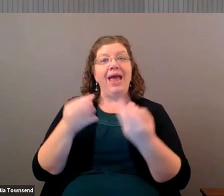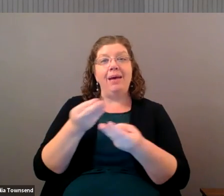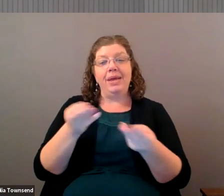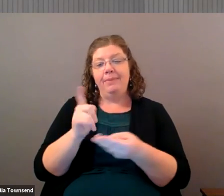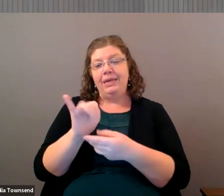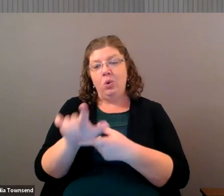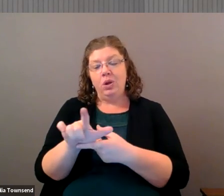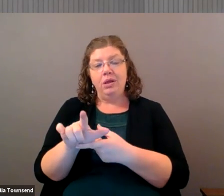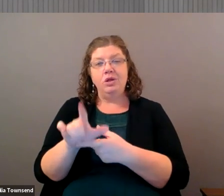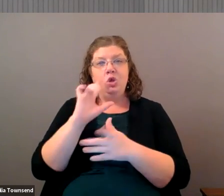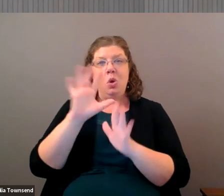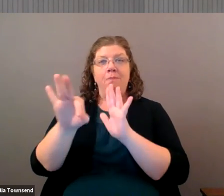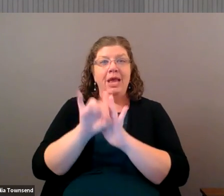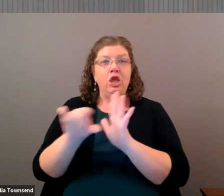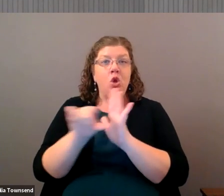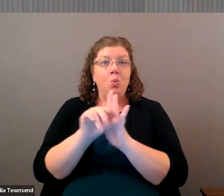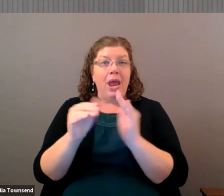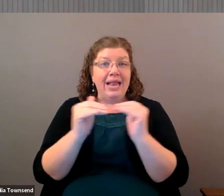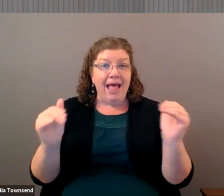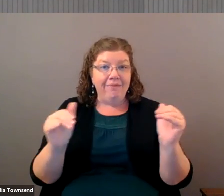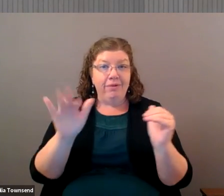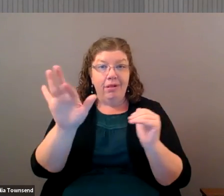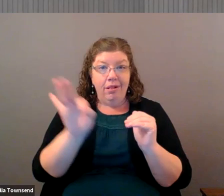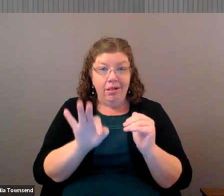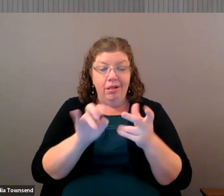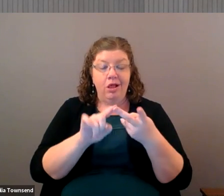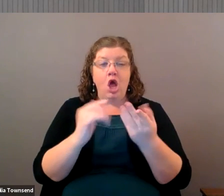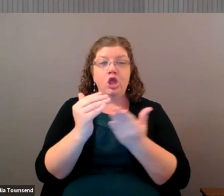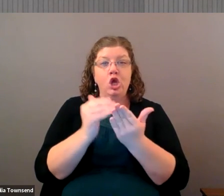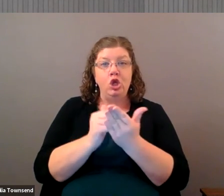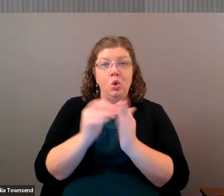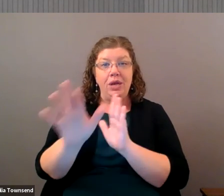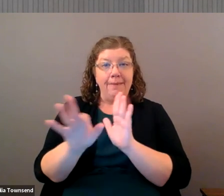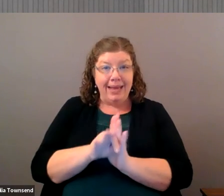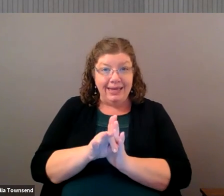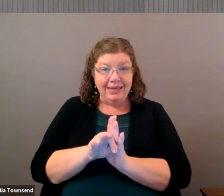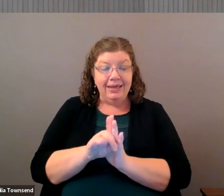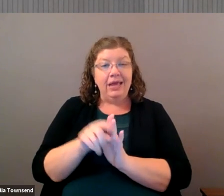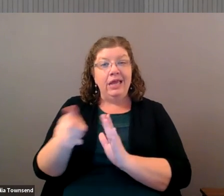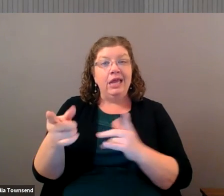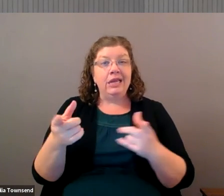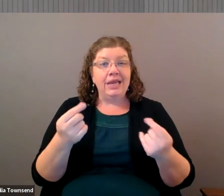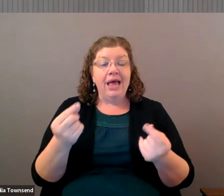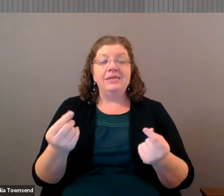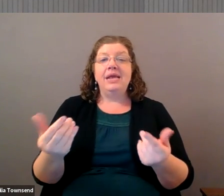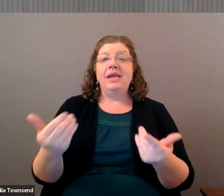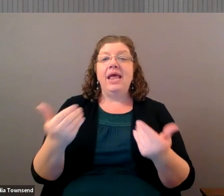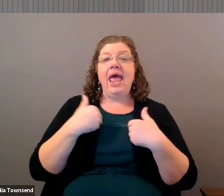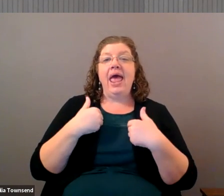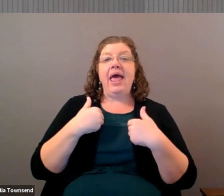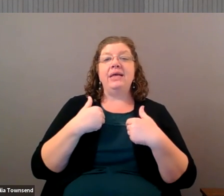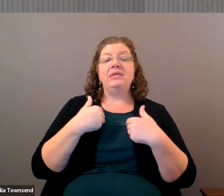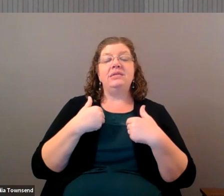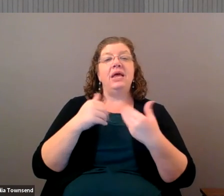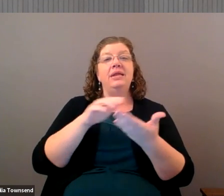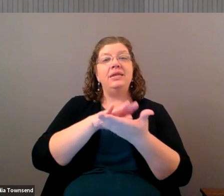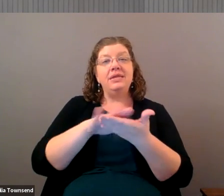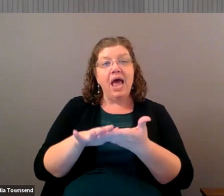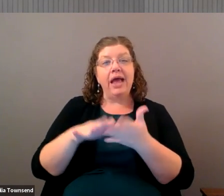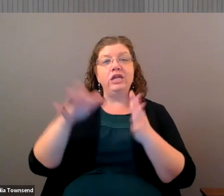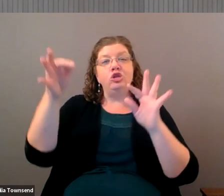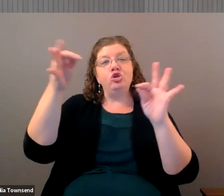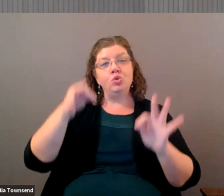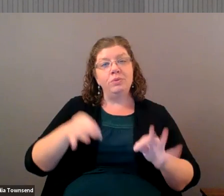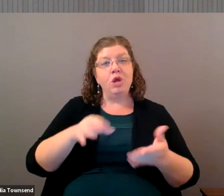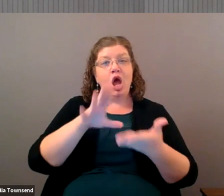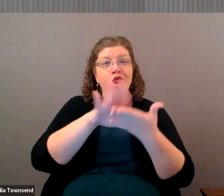las familias. Pueden seleccionar su nivel de grado y unidad y ahí tiene una descripción de las metas